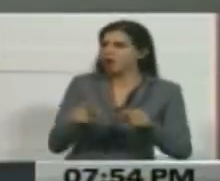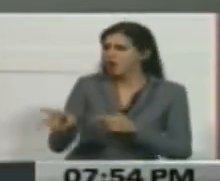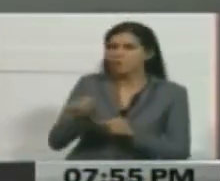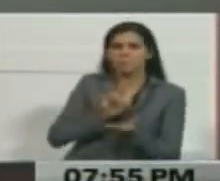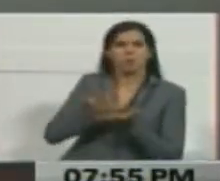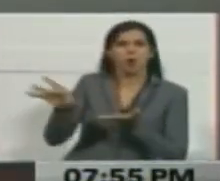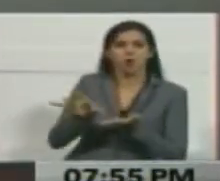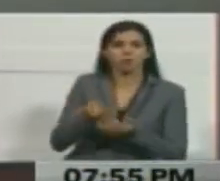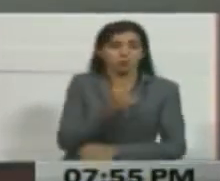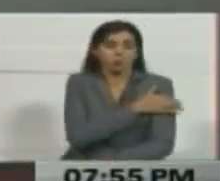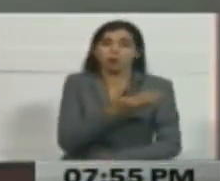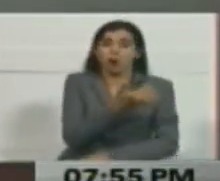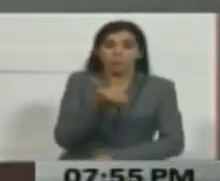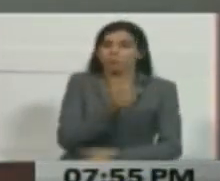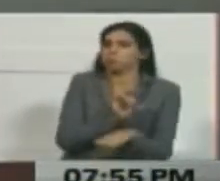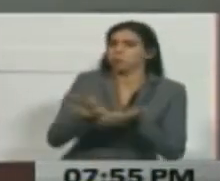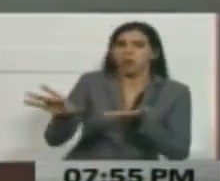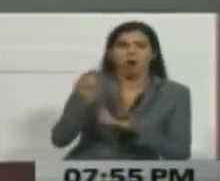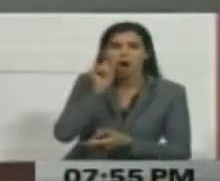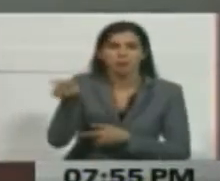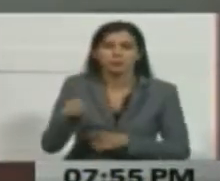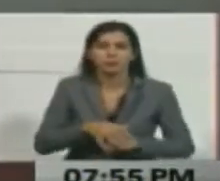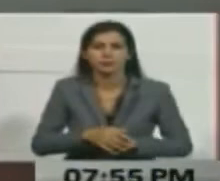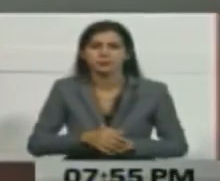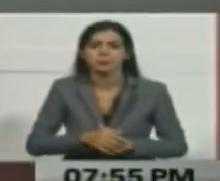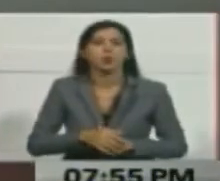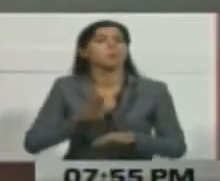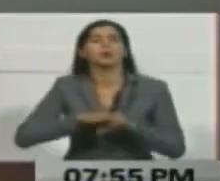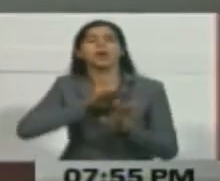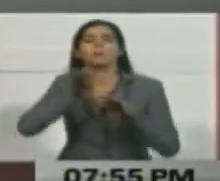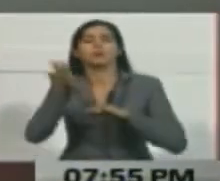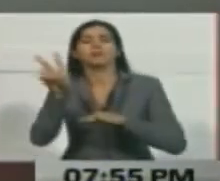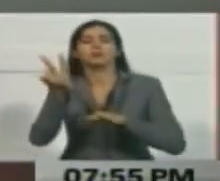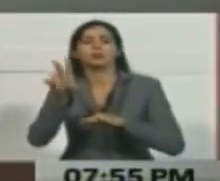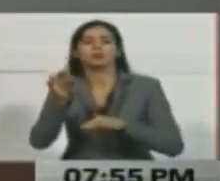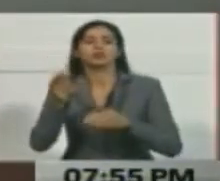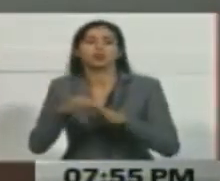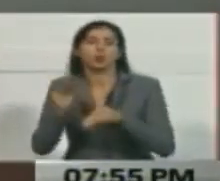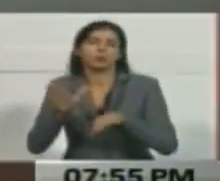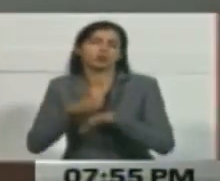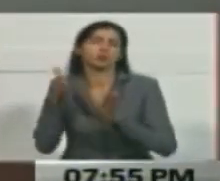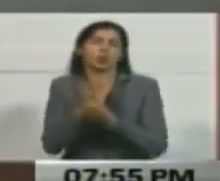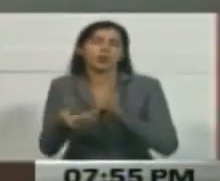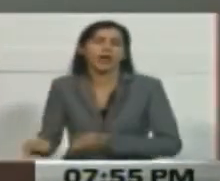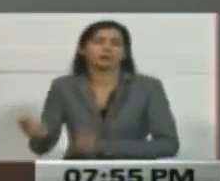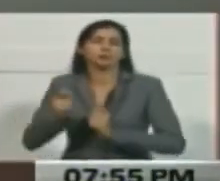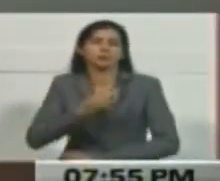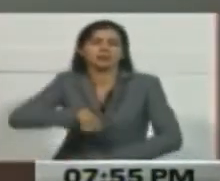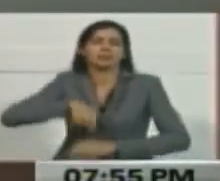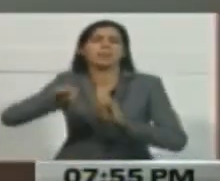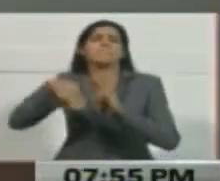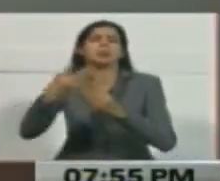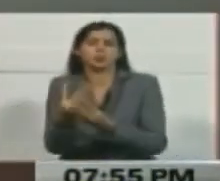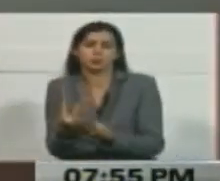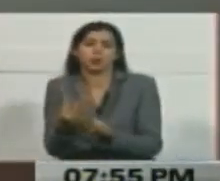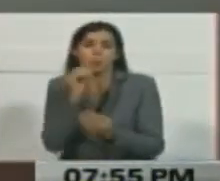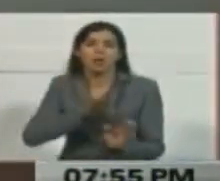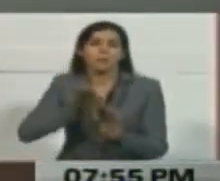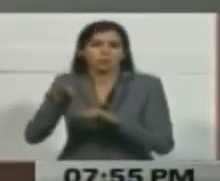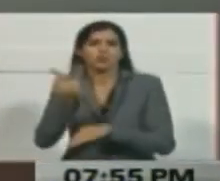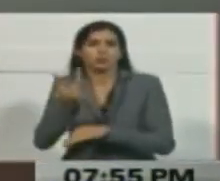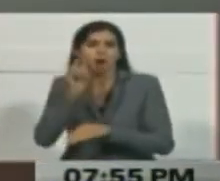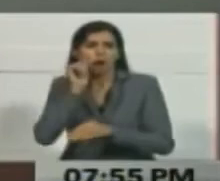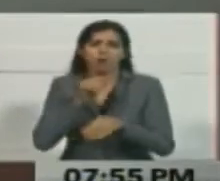la permanencia de Venezuela en el Mercosur. Pero bueno, ya eso lo responderán ustedes. En todo caso, le preocupa en estos momentos